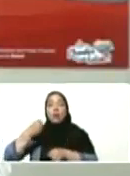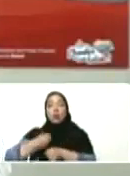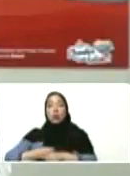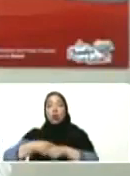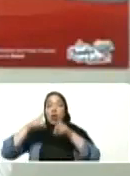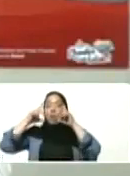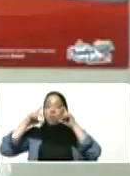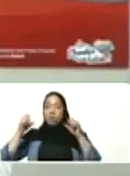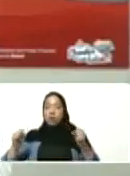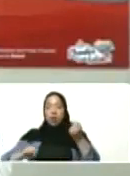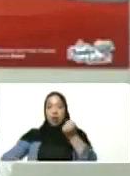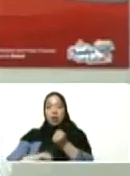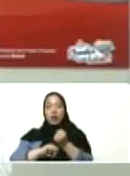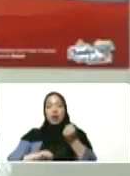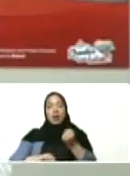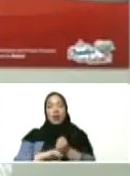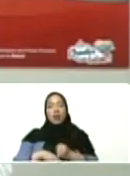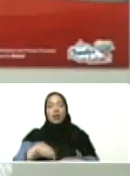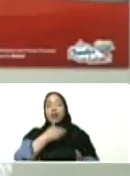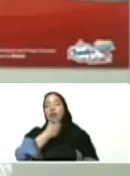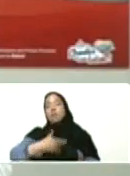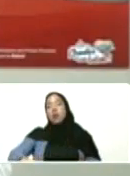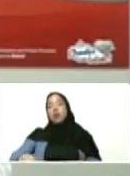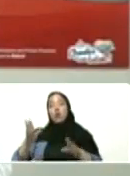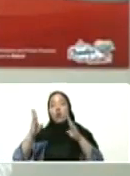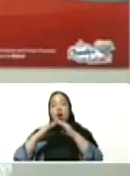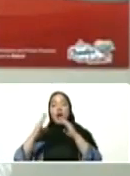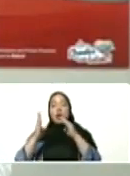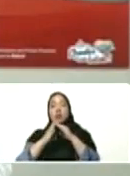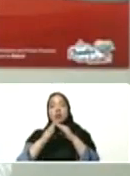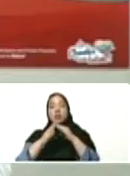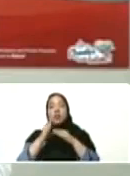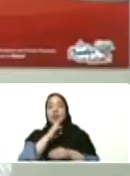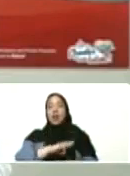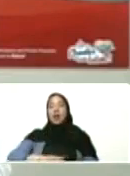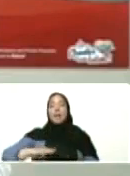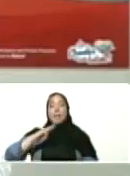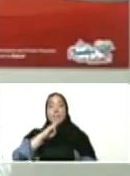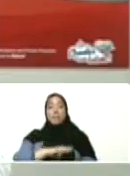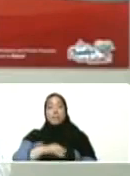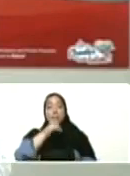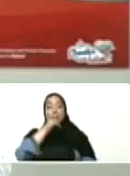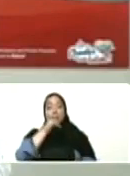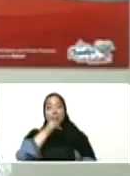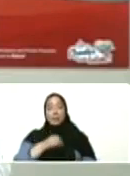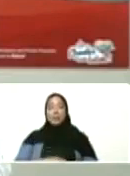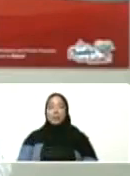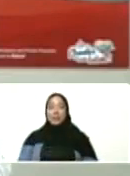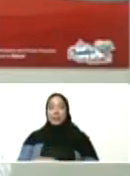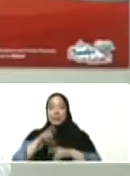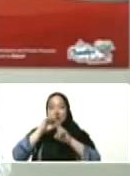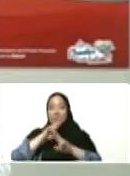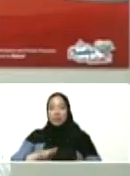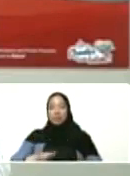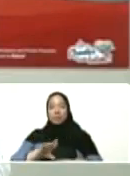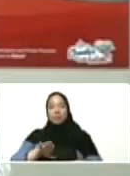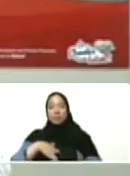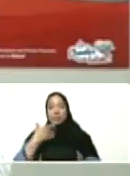apoyo, y aquellos que hayan perdido su vivienda, la gran misión Vivienda Venezuela responderá por